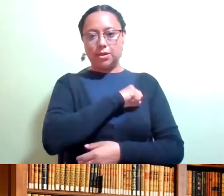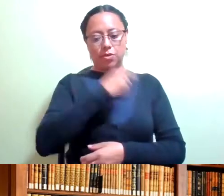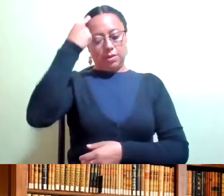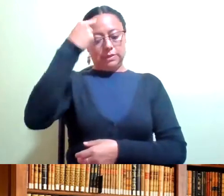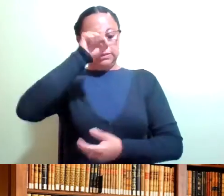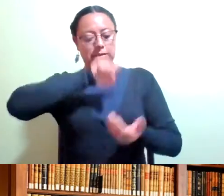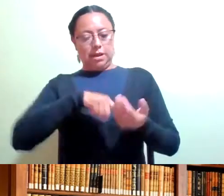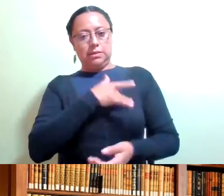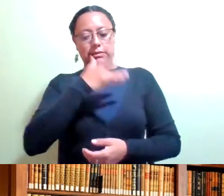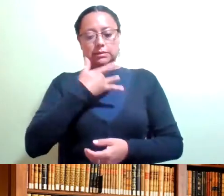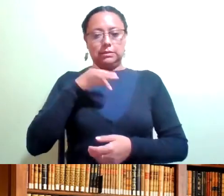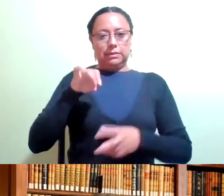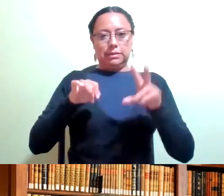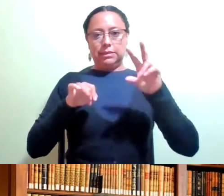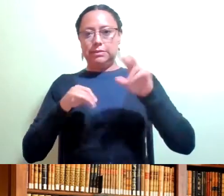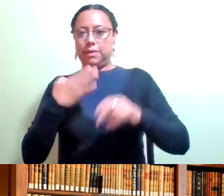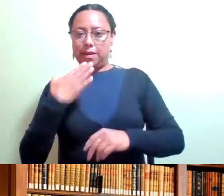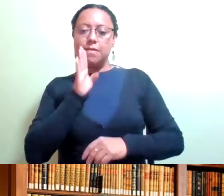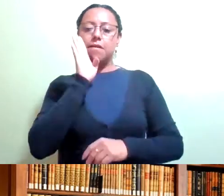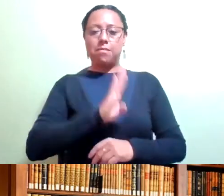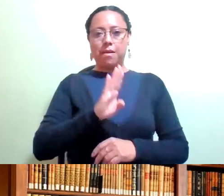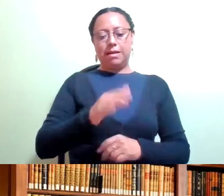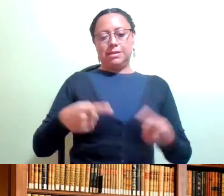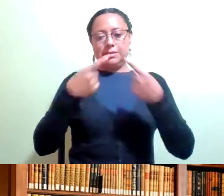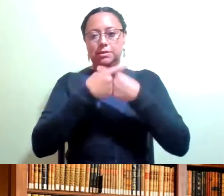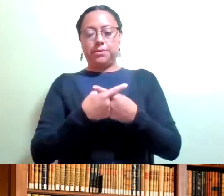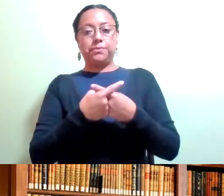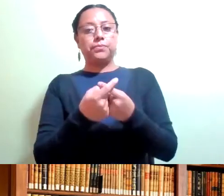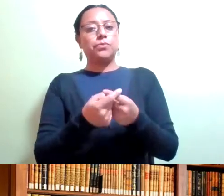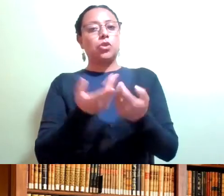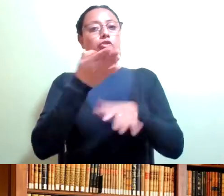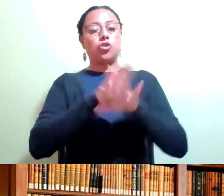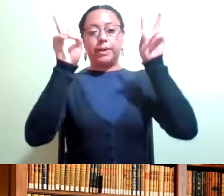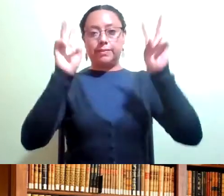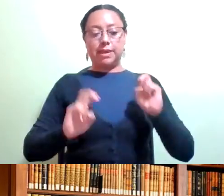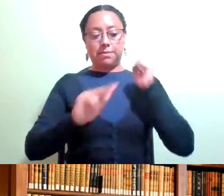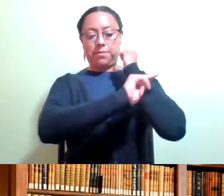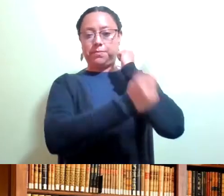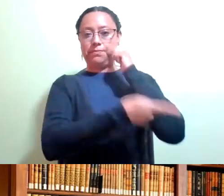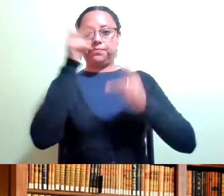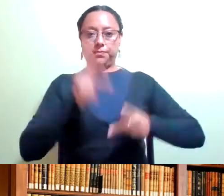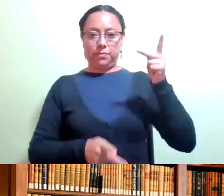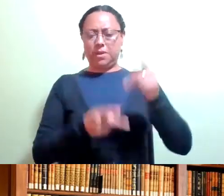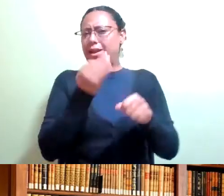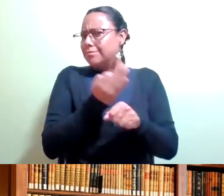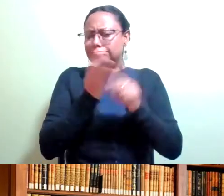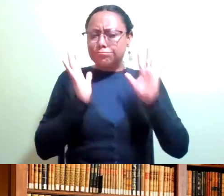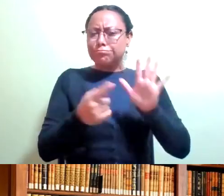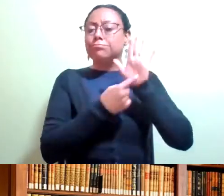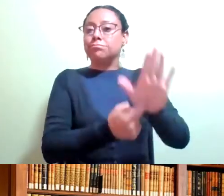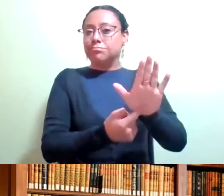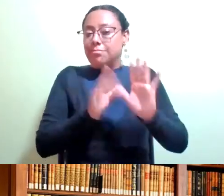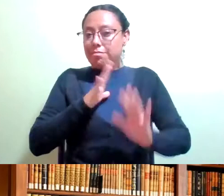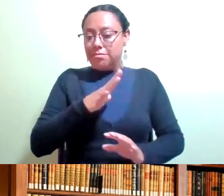legal del embarazo. Es decir, si ya se está retirando toda la objeción de conciencia, pues ya ni siquiera denominativamente tendría que